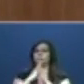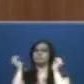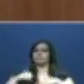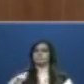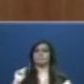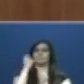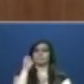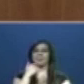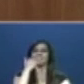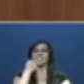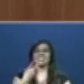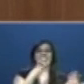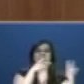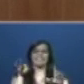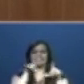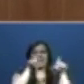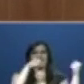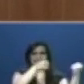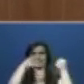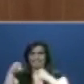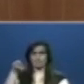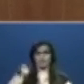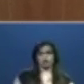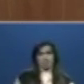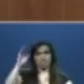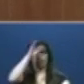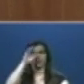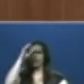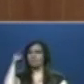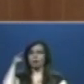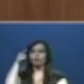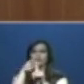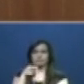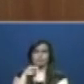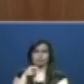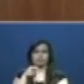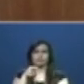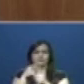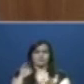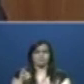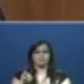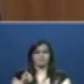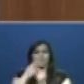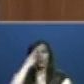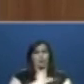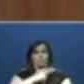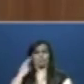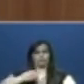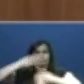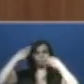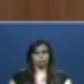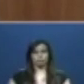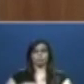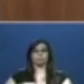70 entidades profesionales y científicas con el objetivo de reafirmar el compromiso con una sanidad pública